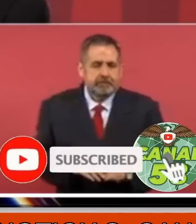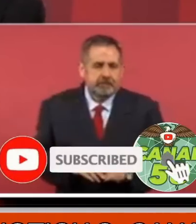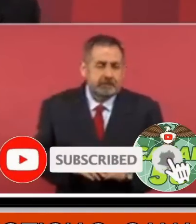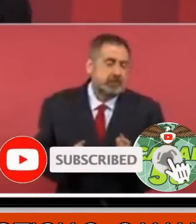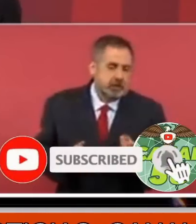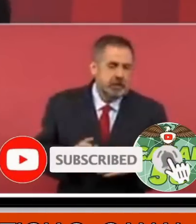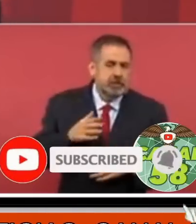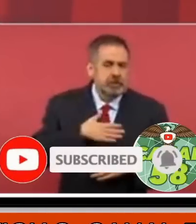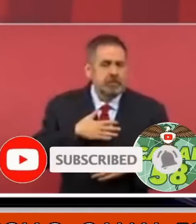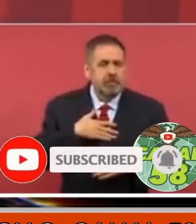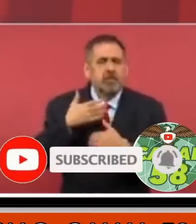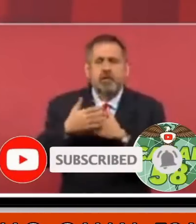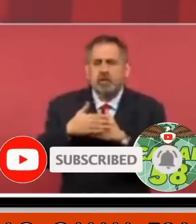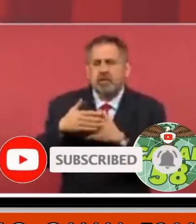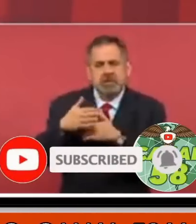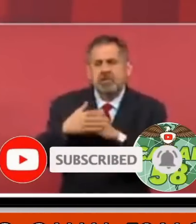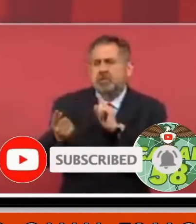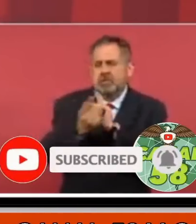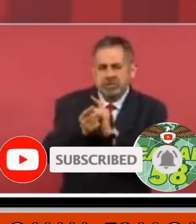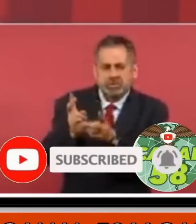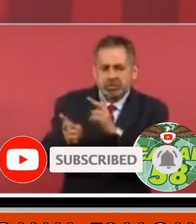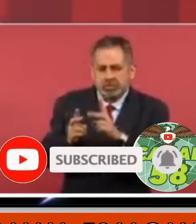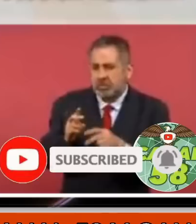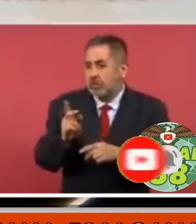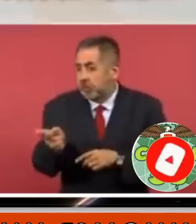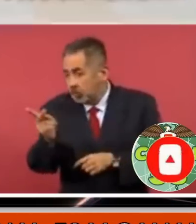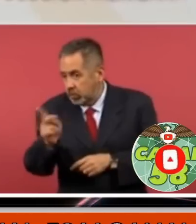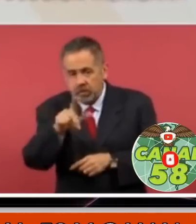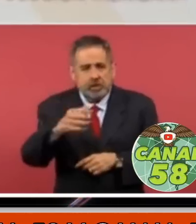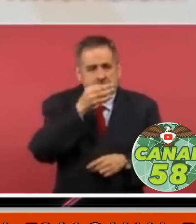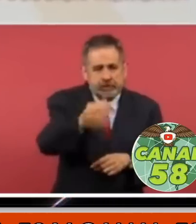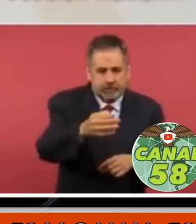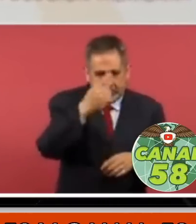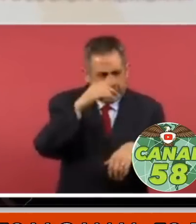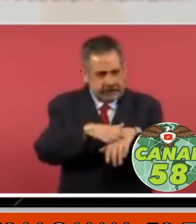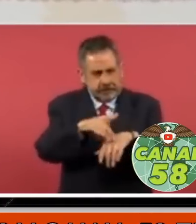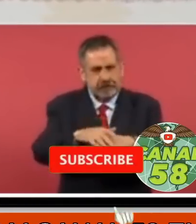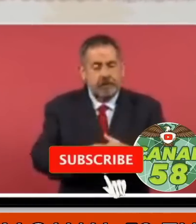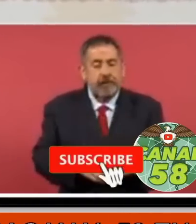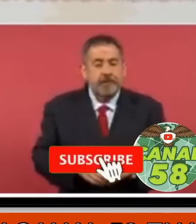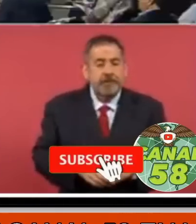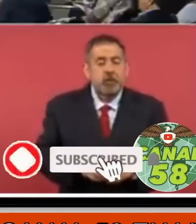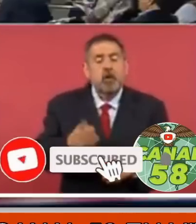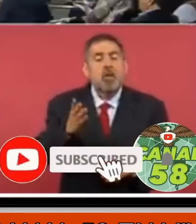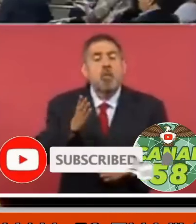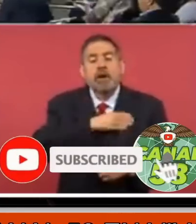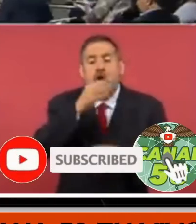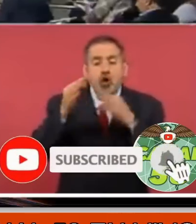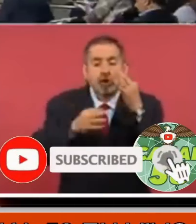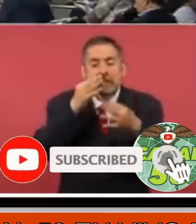Entonces voy a verlo ahora, ¿sí? Ya te informamos. Les tenemos una buena